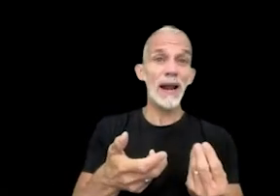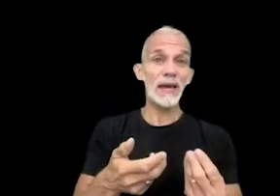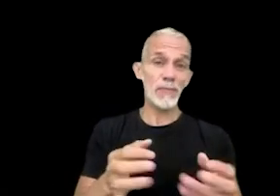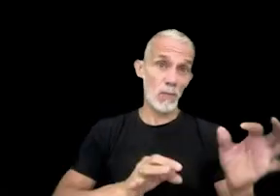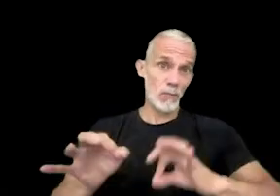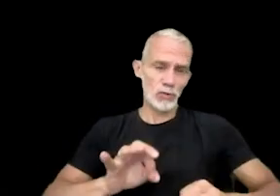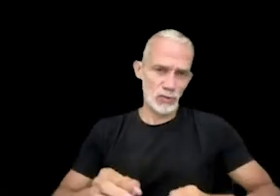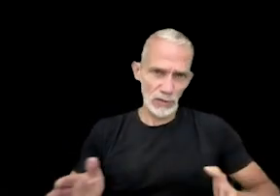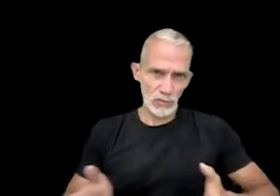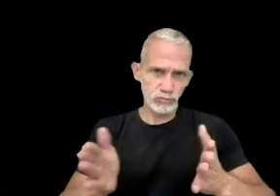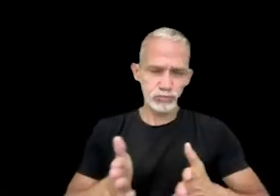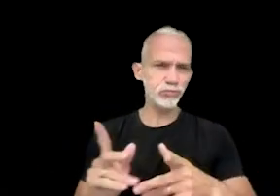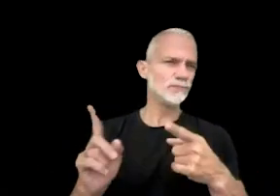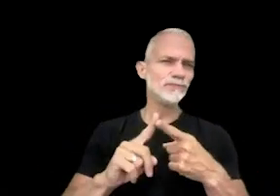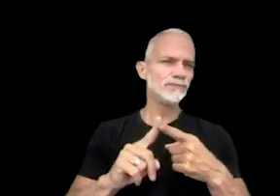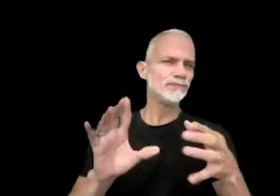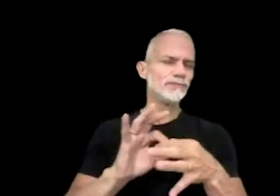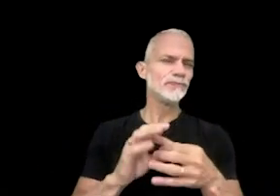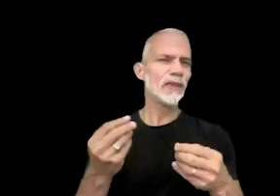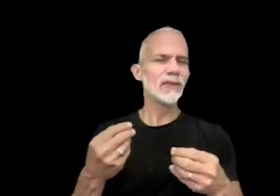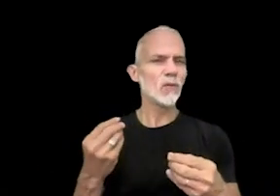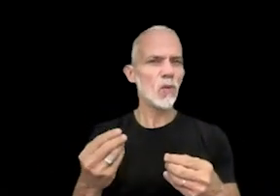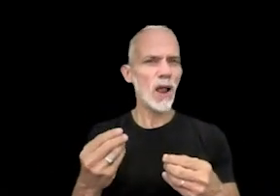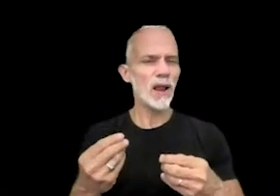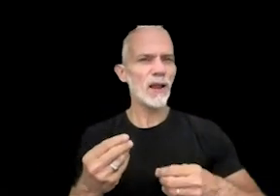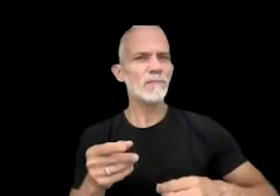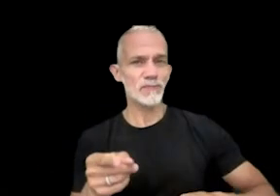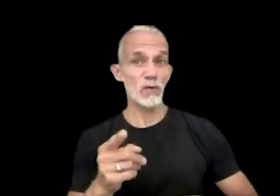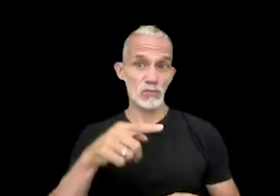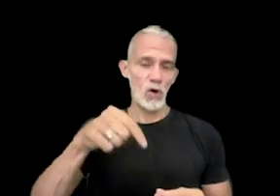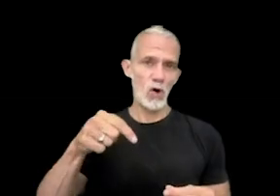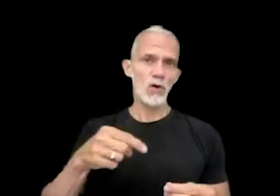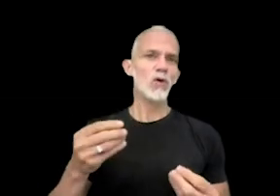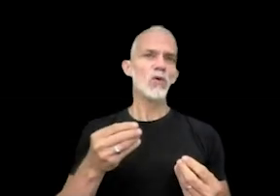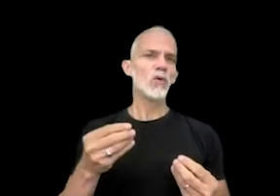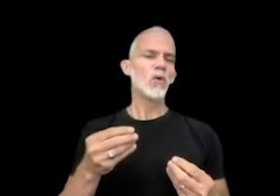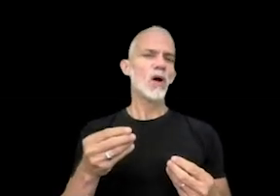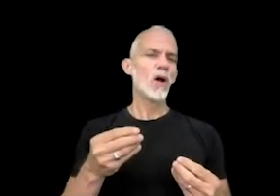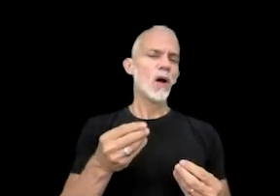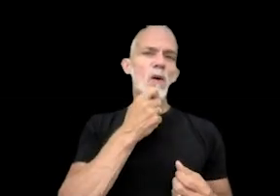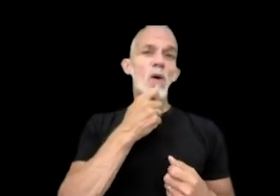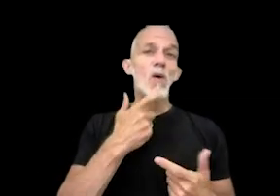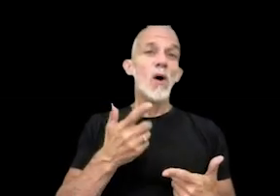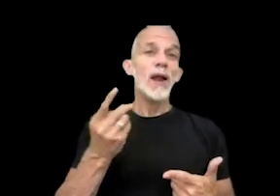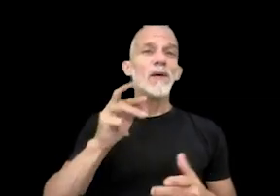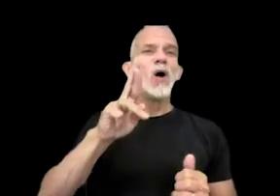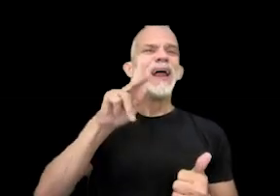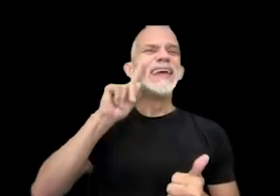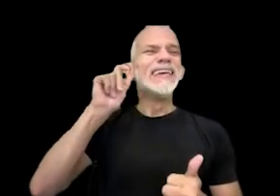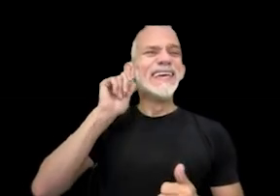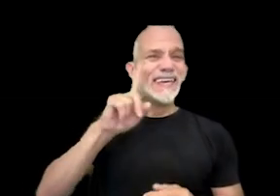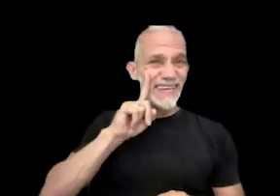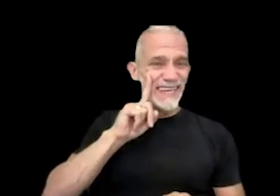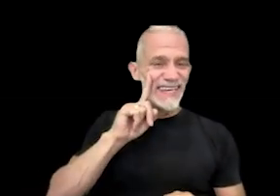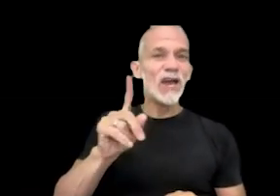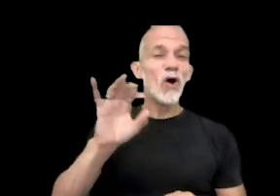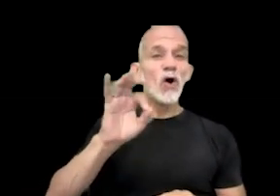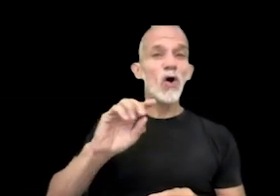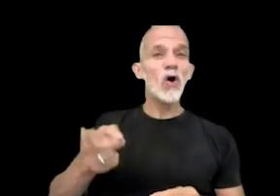Esto está directamente vinculado con hoy la vigencia, por ejemplo, del RIGI o con